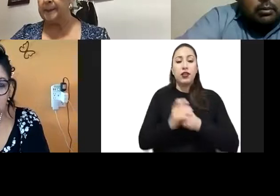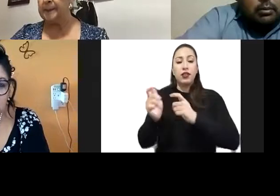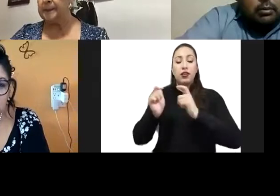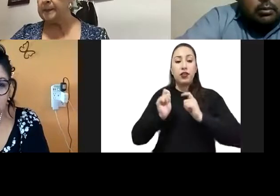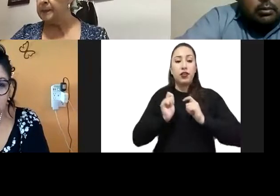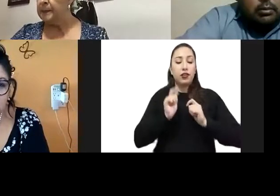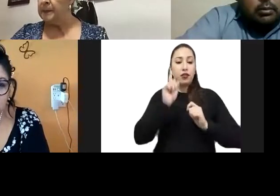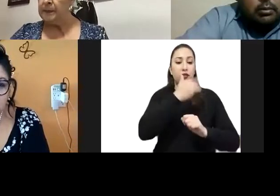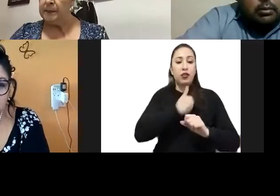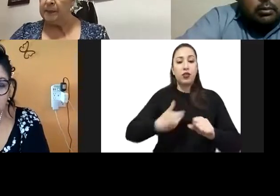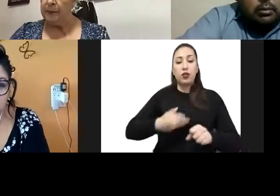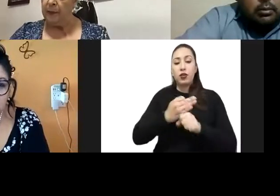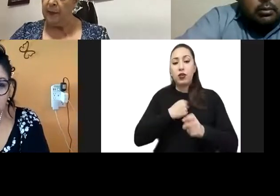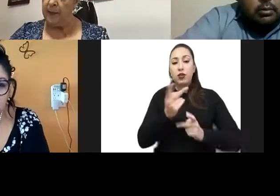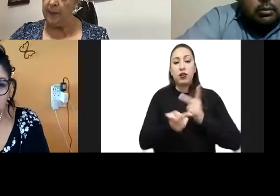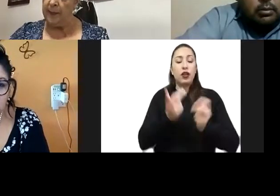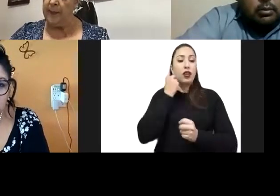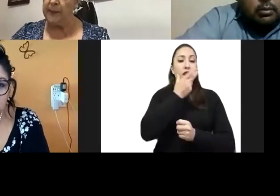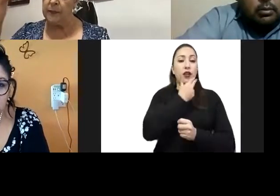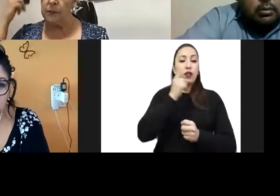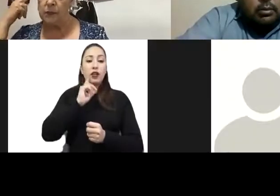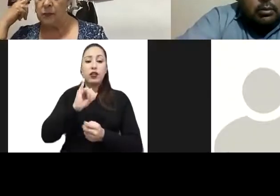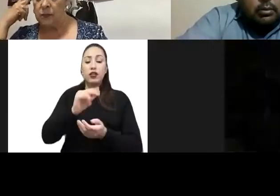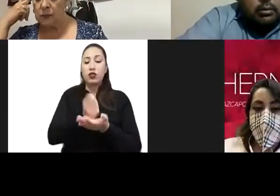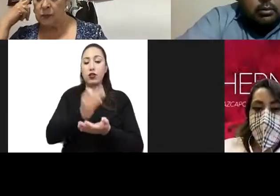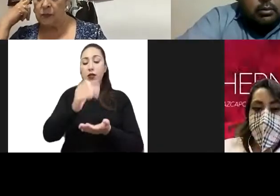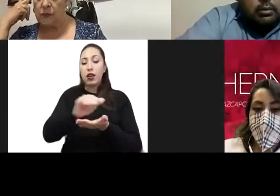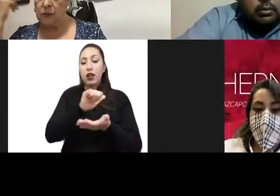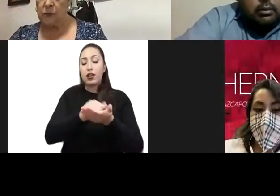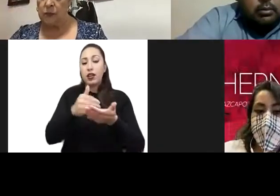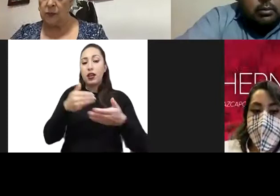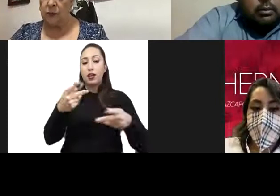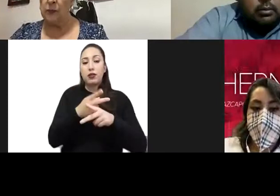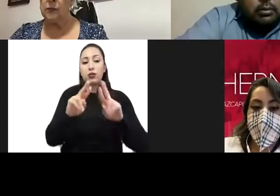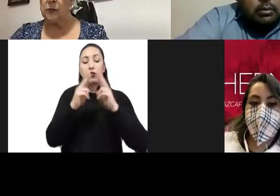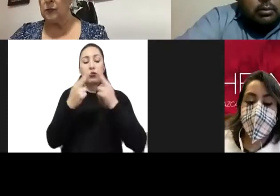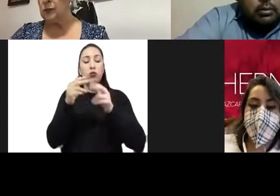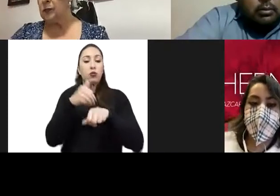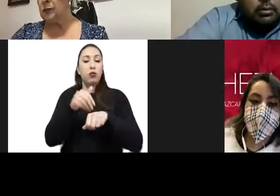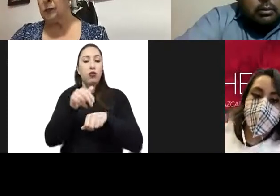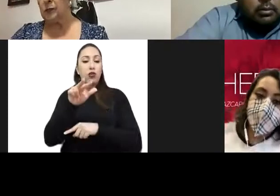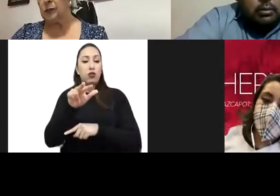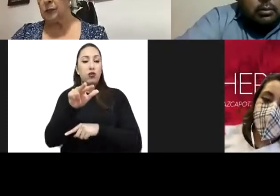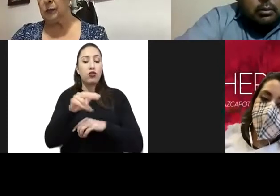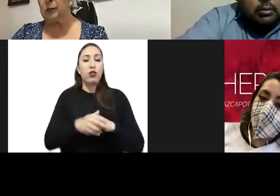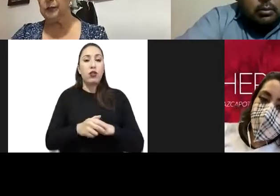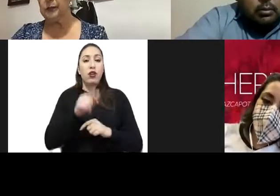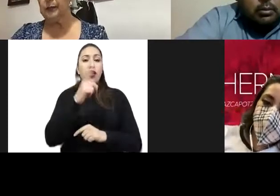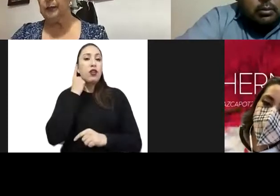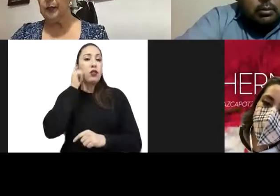y en votación nominal, se consulta si es de aprobarse el acta de la 18ª sesión ordinaria de esta comisión. Diputada Lilia María